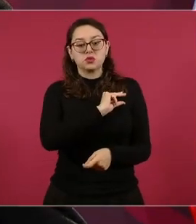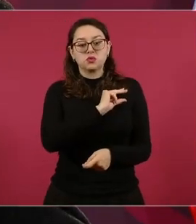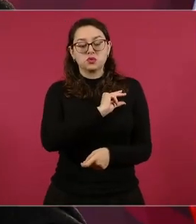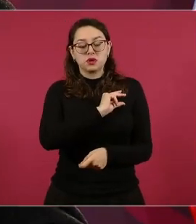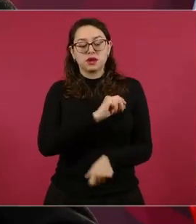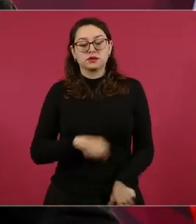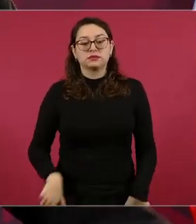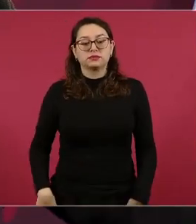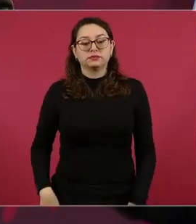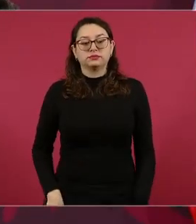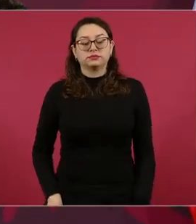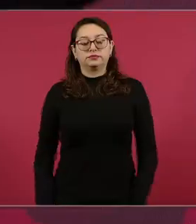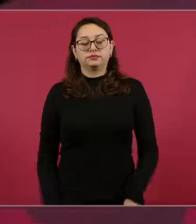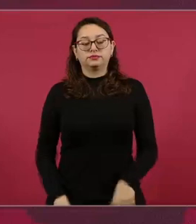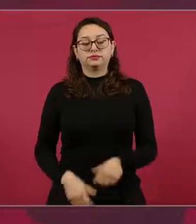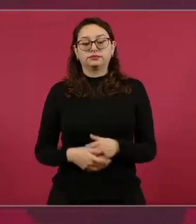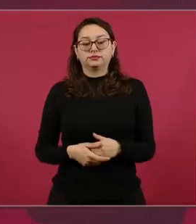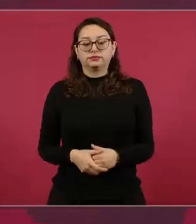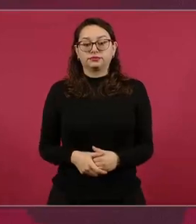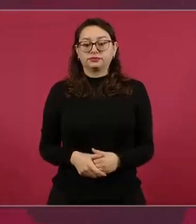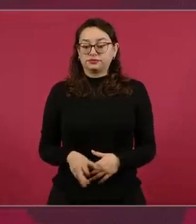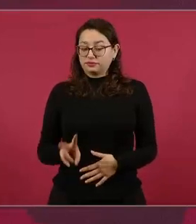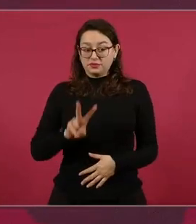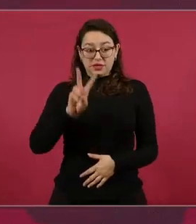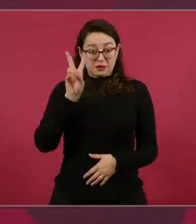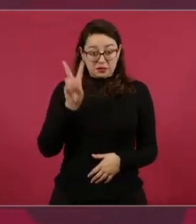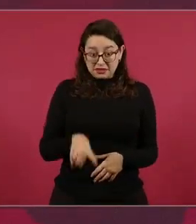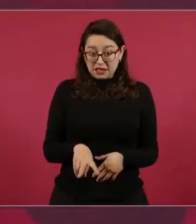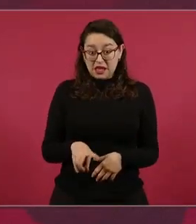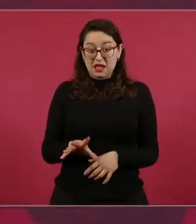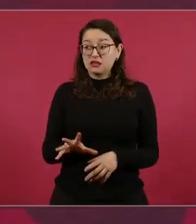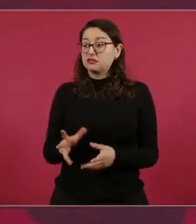Fue un gran atraco.